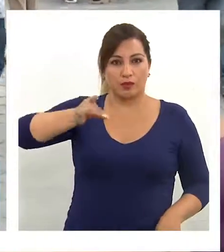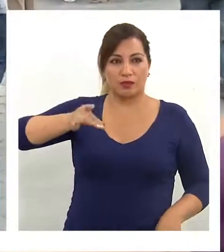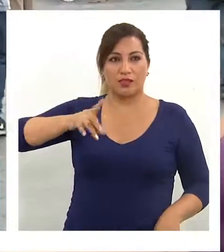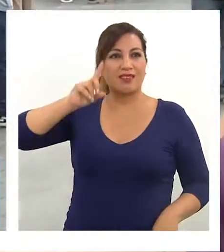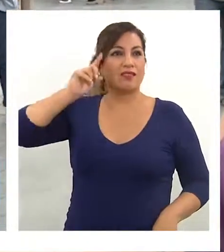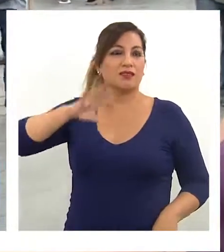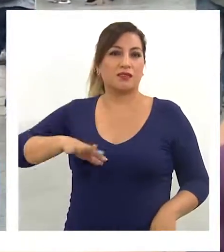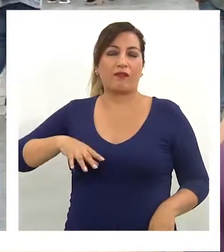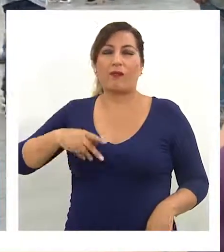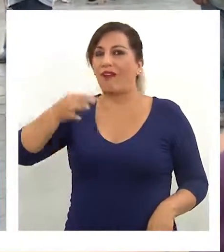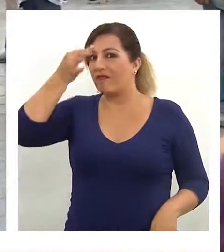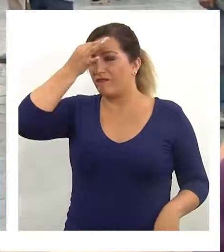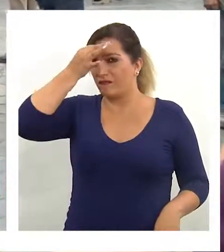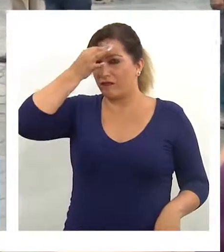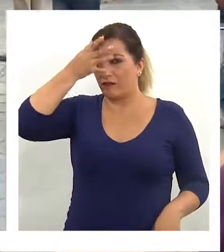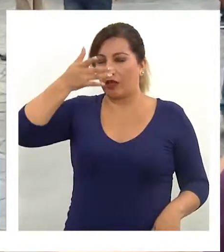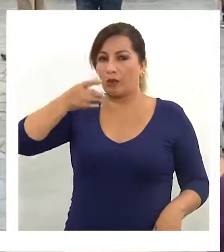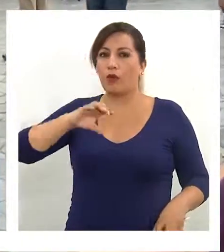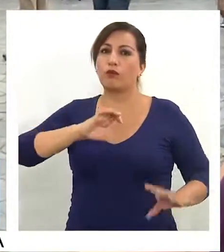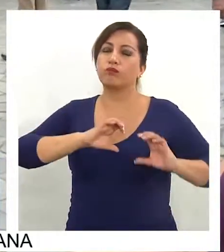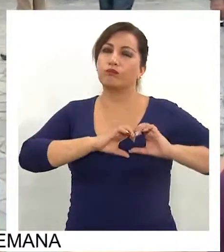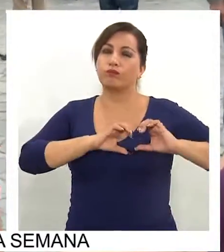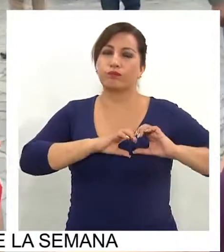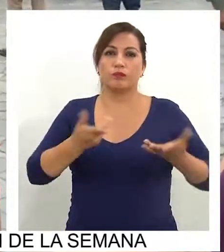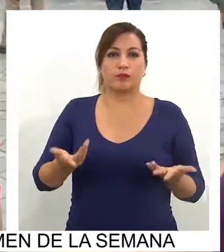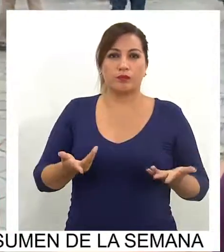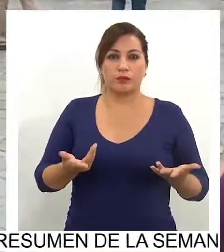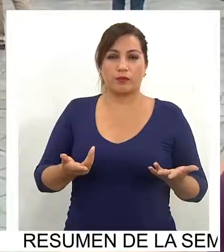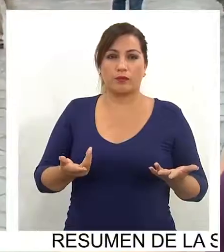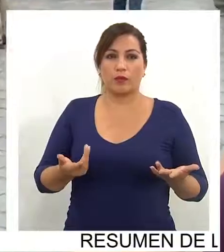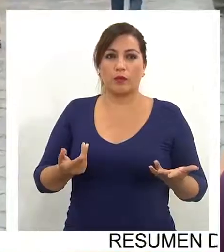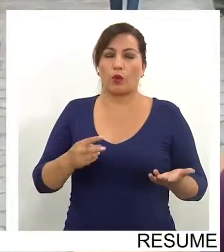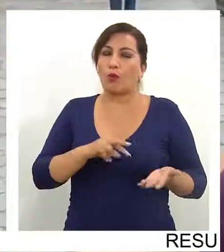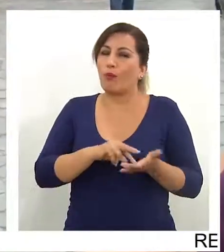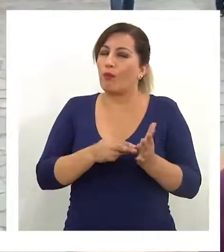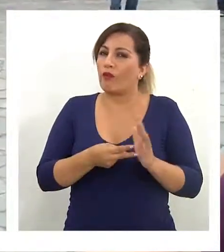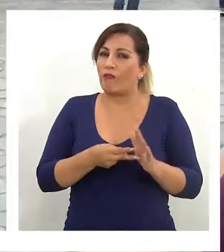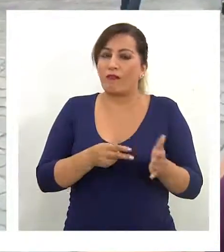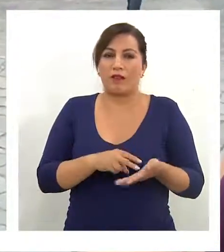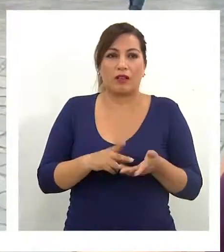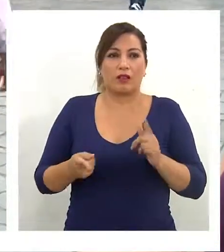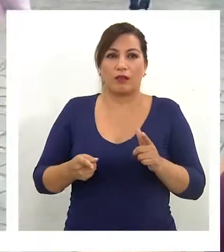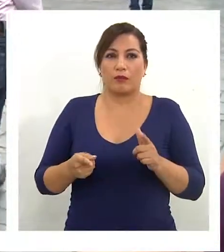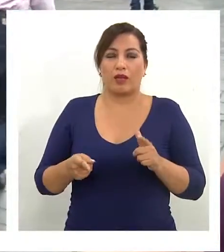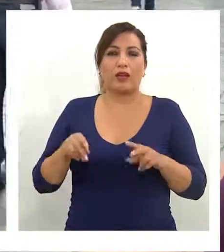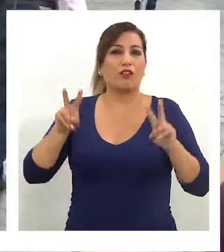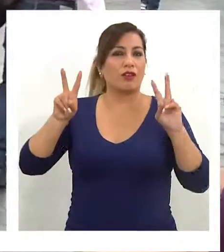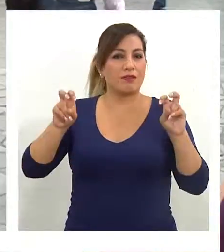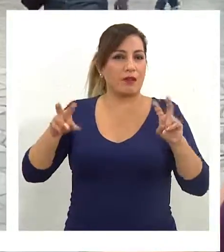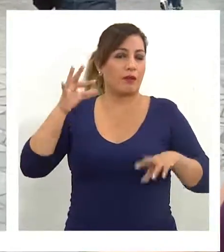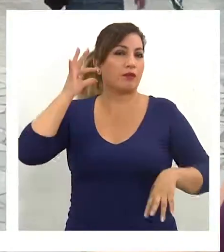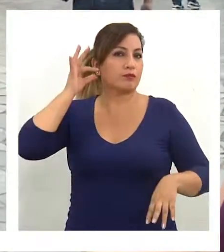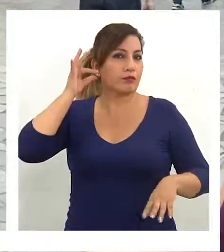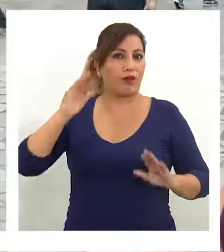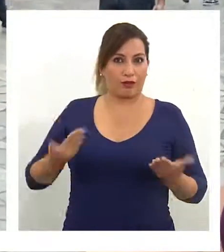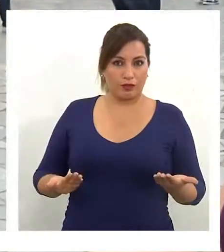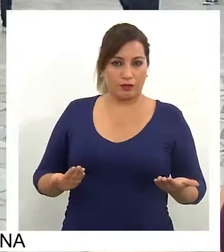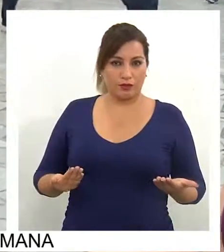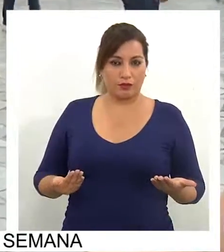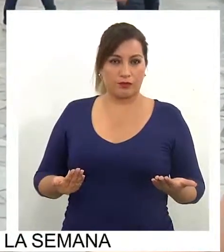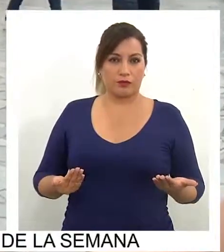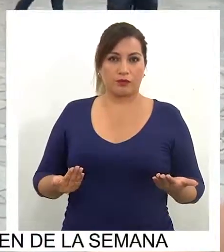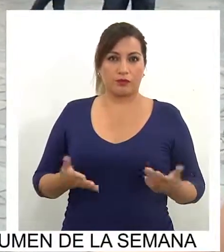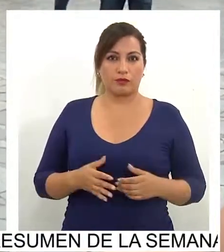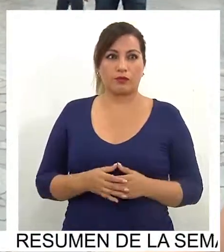patología, ¿cierto?, alguna enfermedad cardiovascular o algún factor de riesgo que pudiera estar asociado a las mujeres y poder prevenirlo en este minuto,